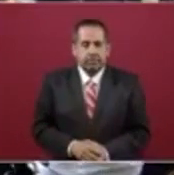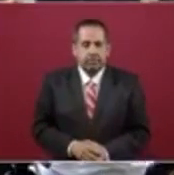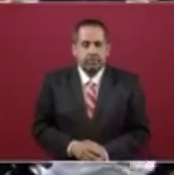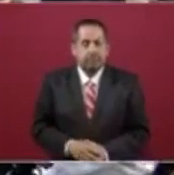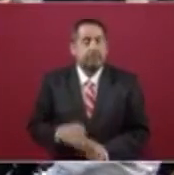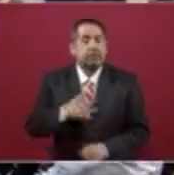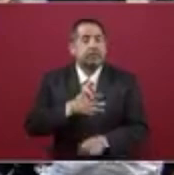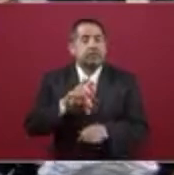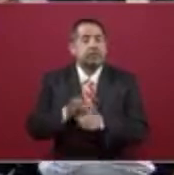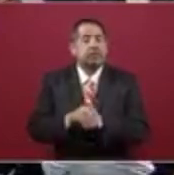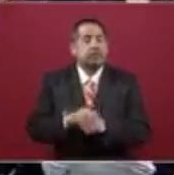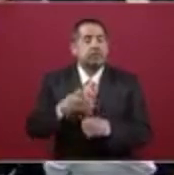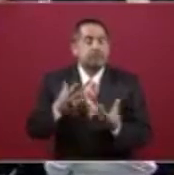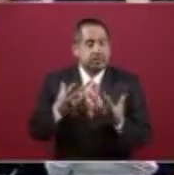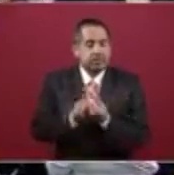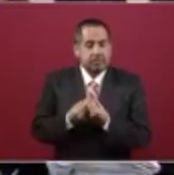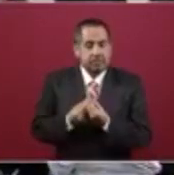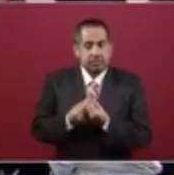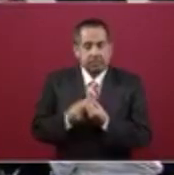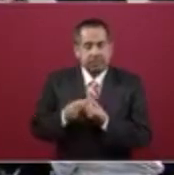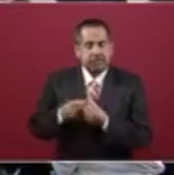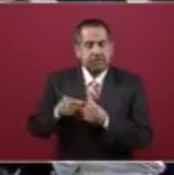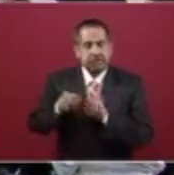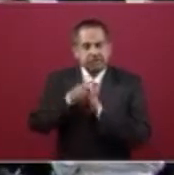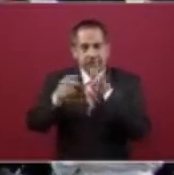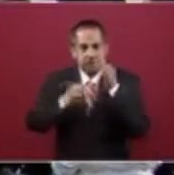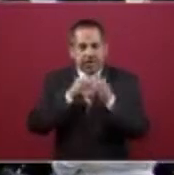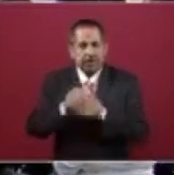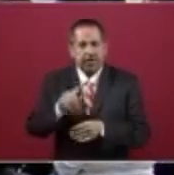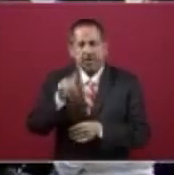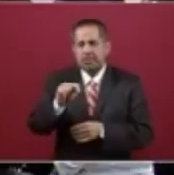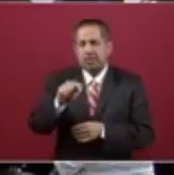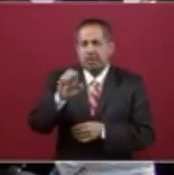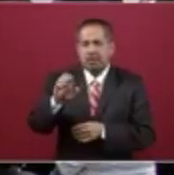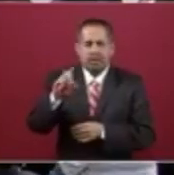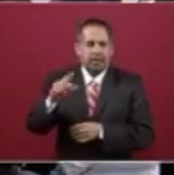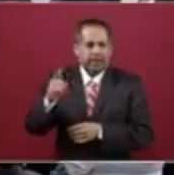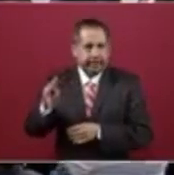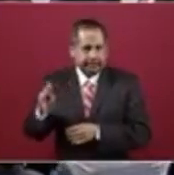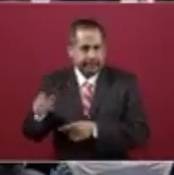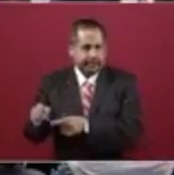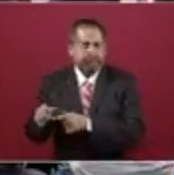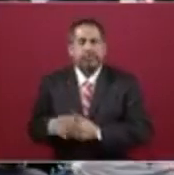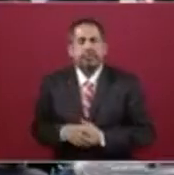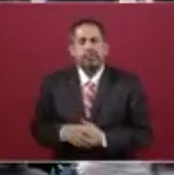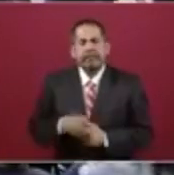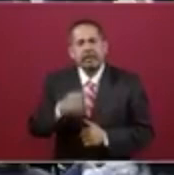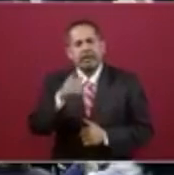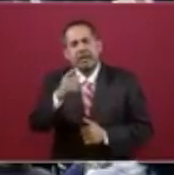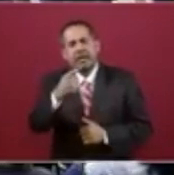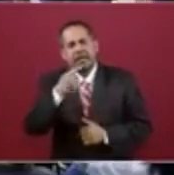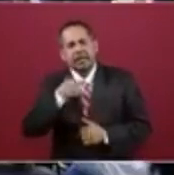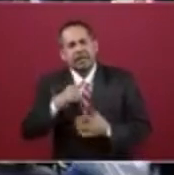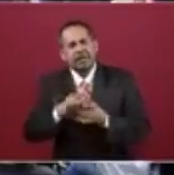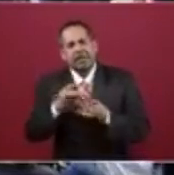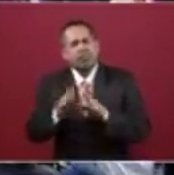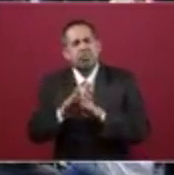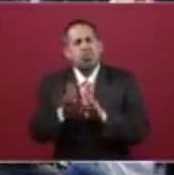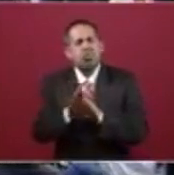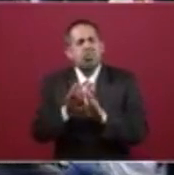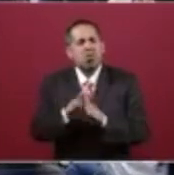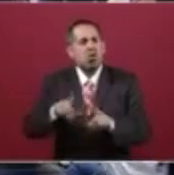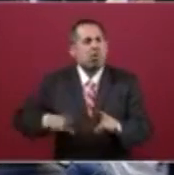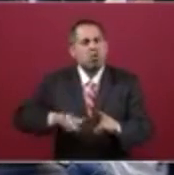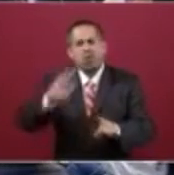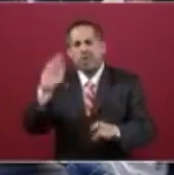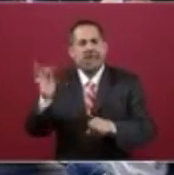Buenos días, de la Agencia Informativa de Educación de México, Televisión Educativa, Sharon Smog. Señor presidente, si nos puede decir de qué manera el gobierno federal